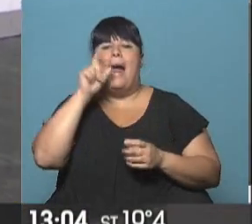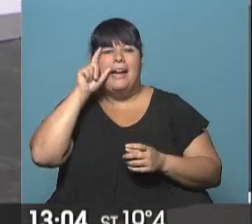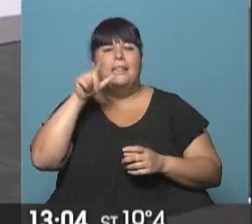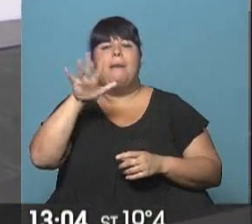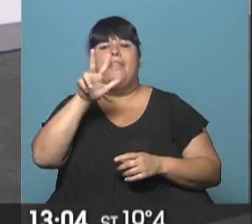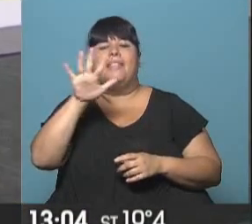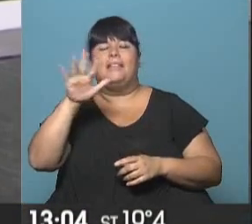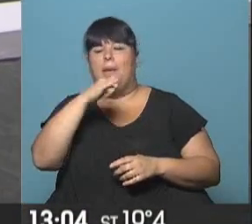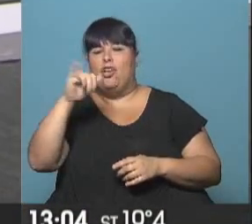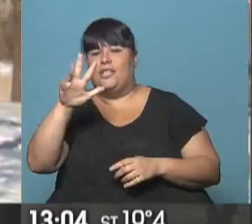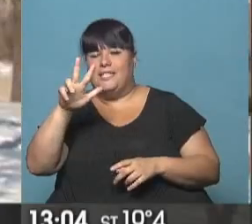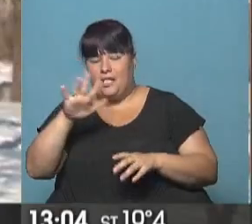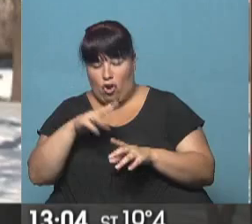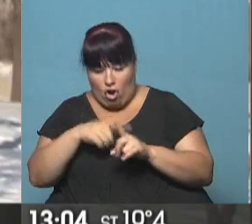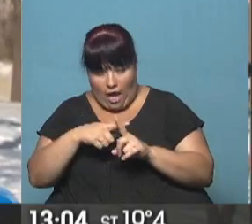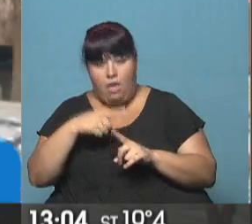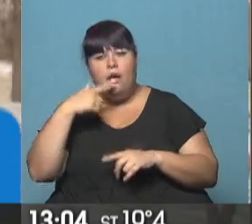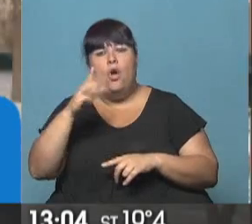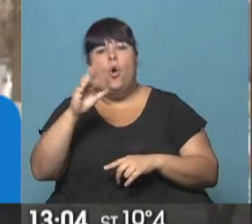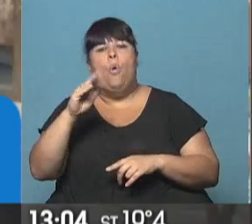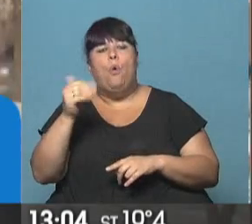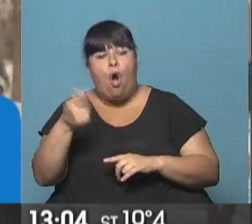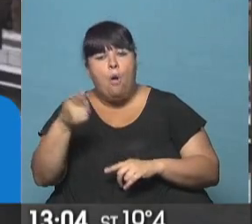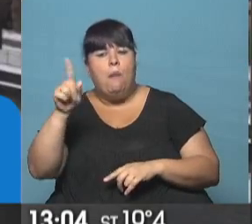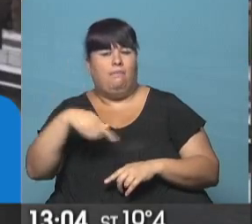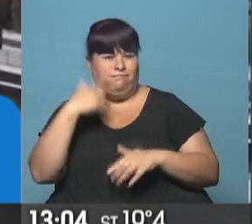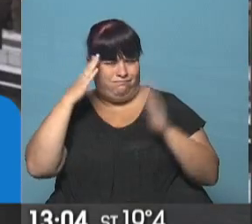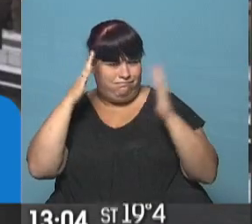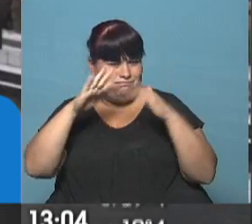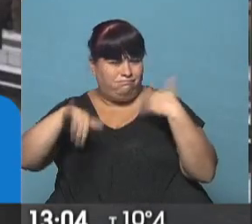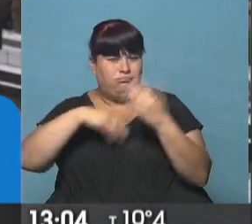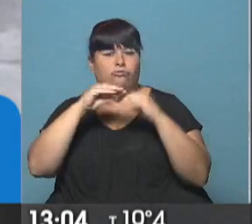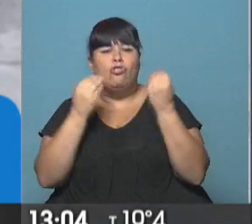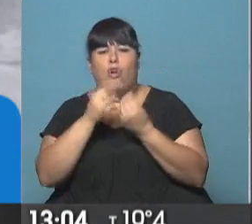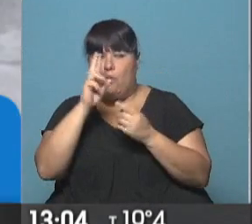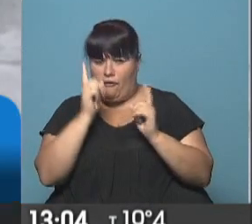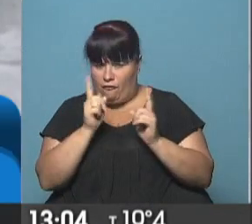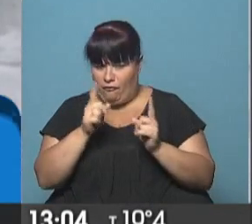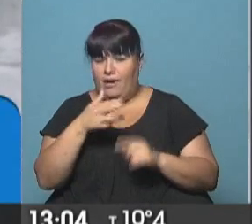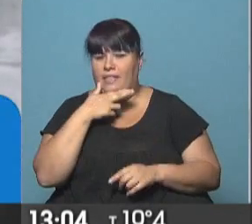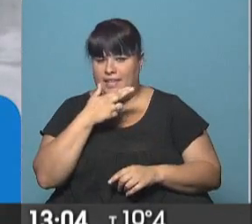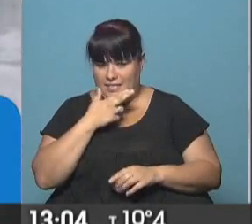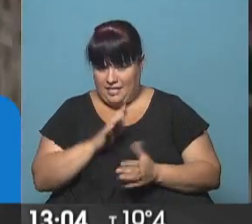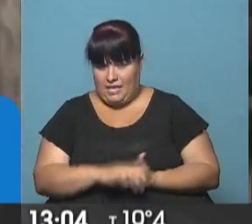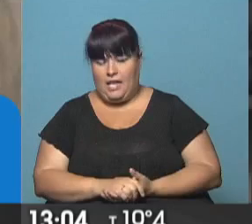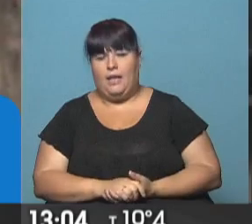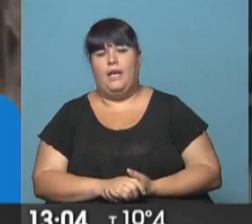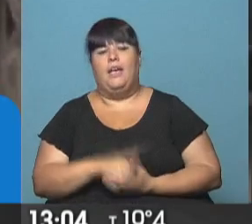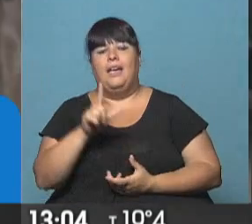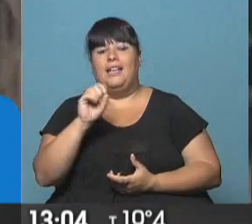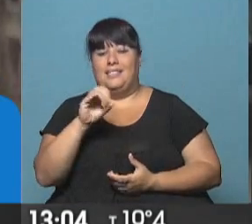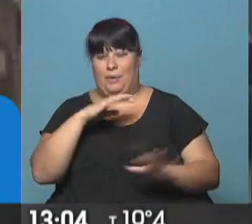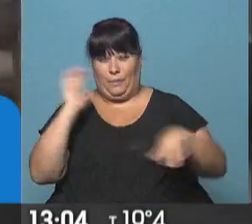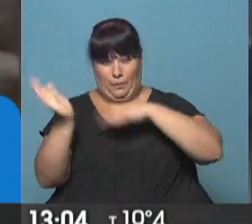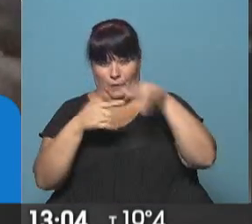35 grados bajo cero. Lo cierto es que el ciclón Bomba está generando estragos, la cifra de muertos se mantiene en 17. El ciclón